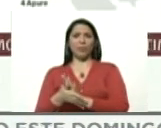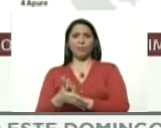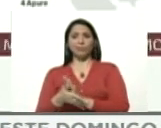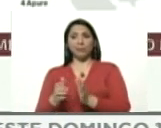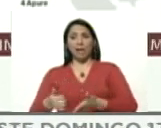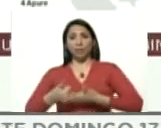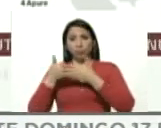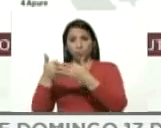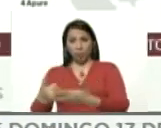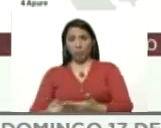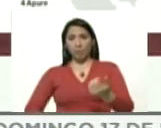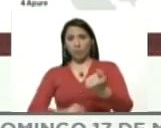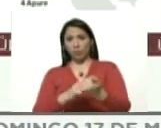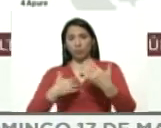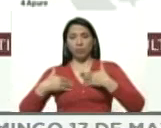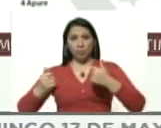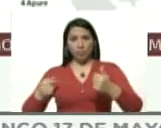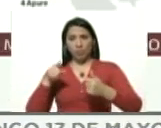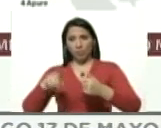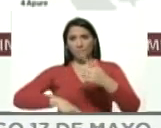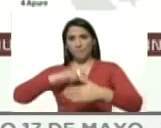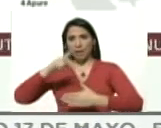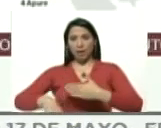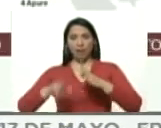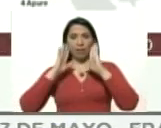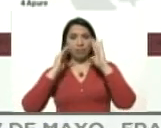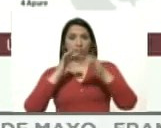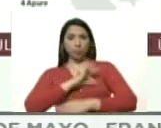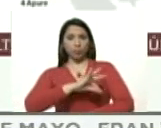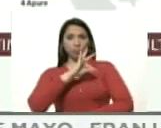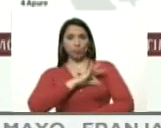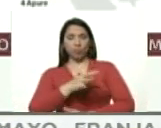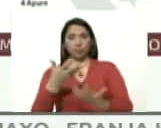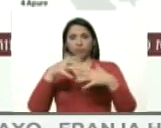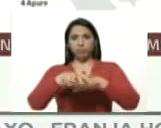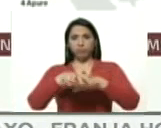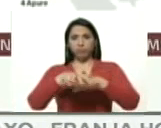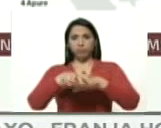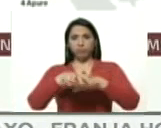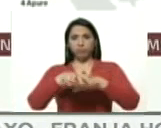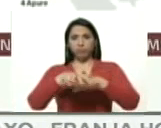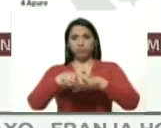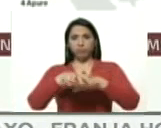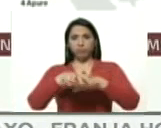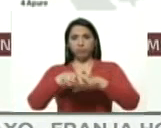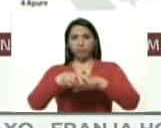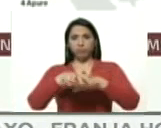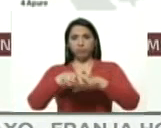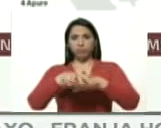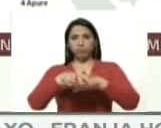de salud en estos planes de atención social integral.